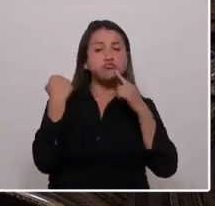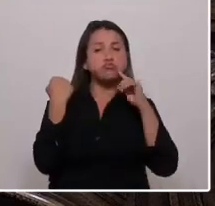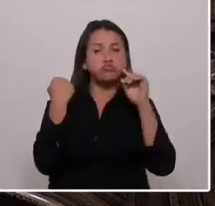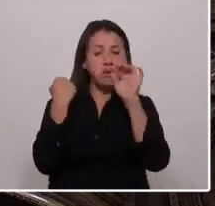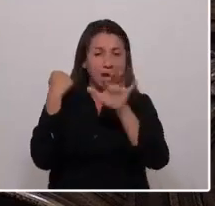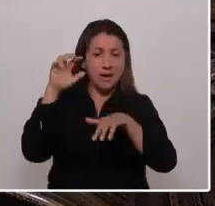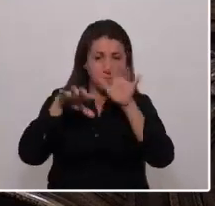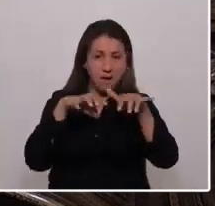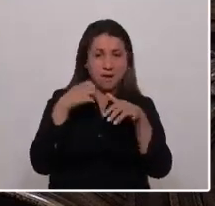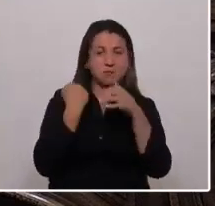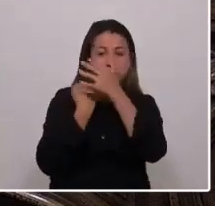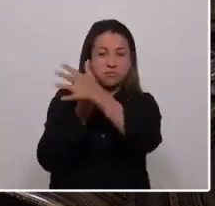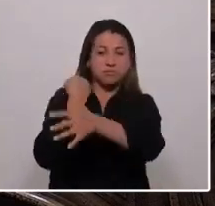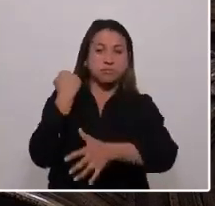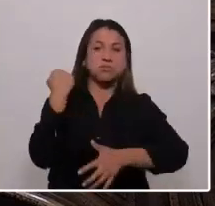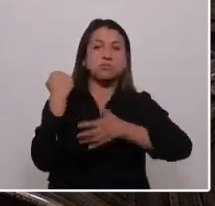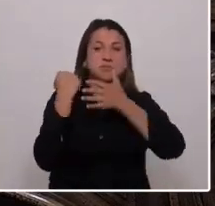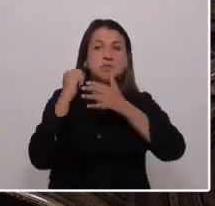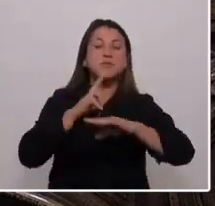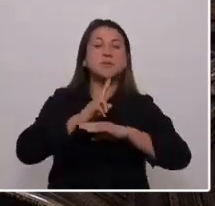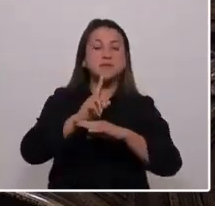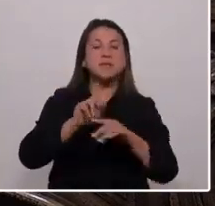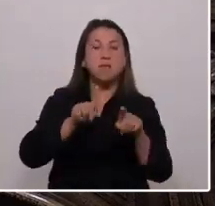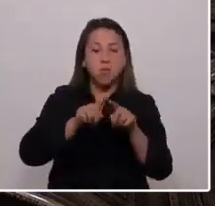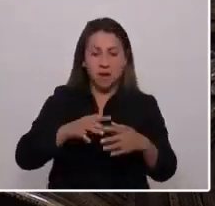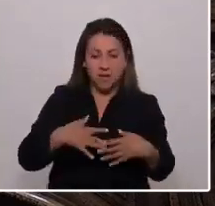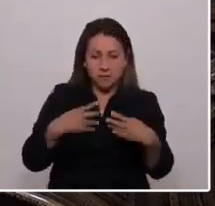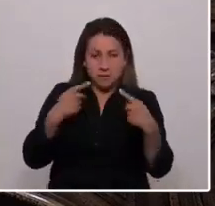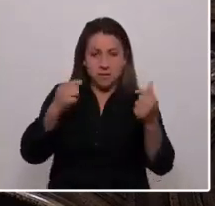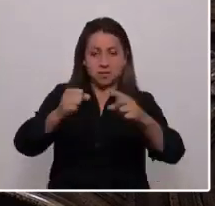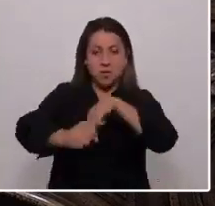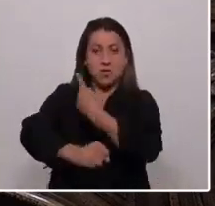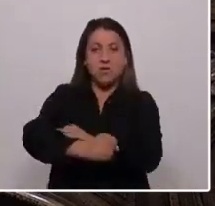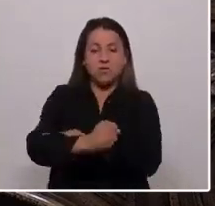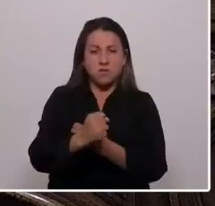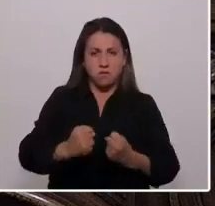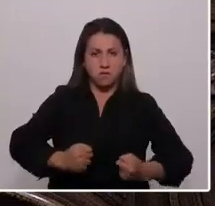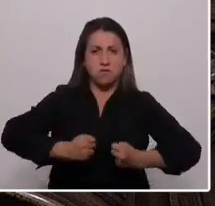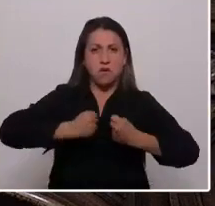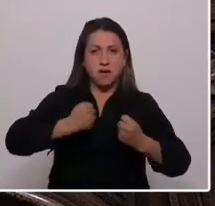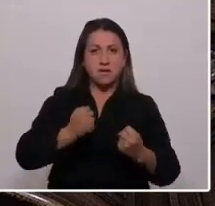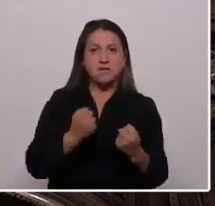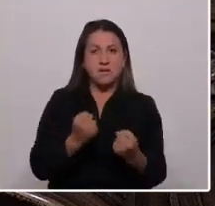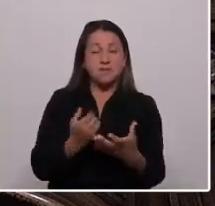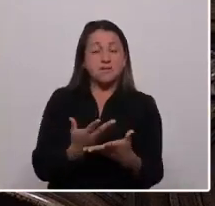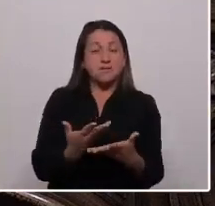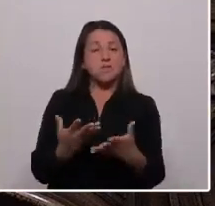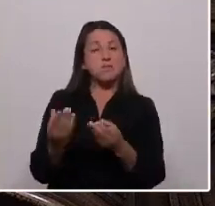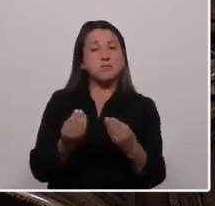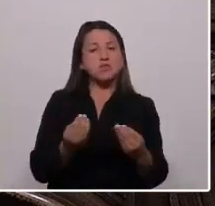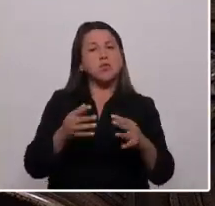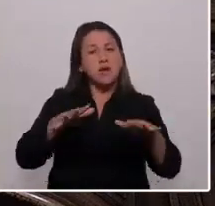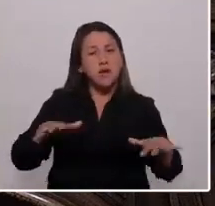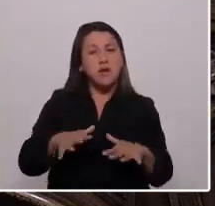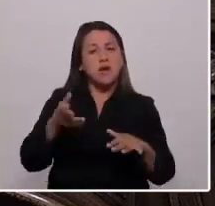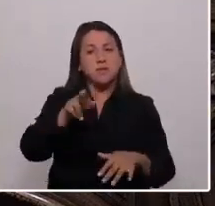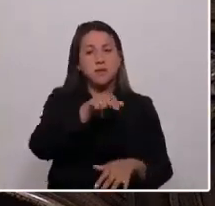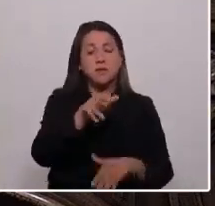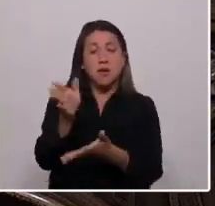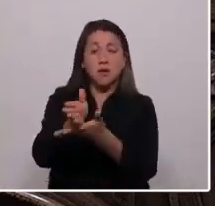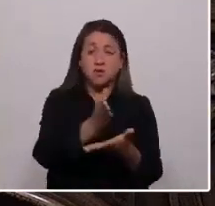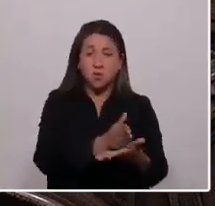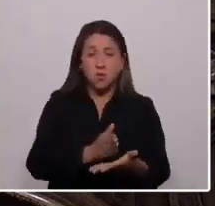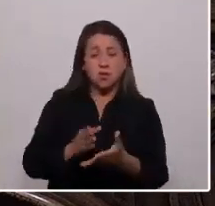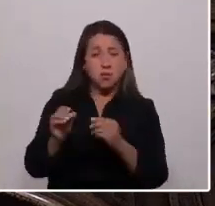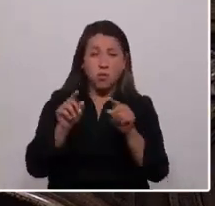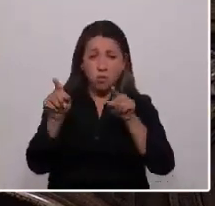dos aspectos del espíritu, fuerza y gracia. Mucho se ha insistido en las escuelas, en discursos gritones, en el